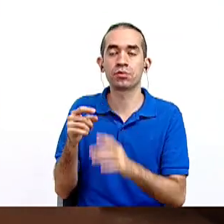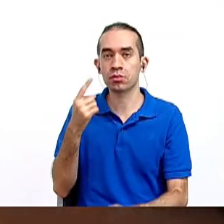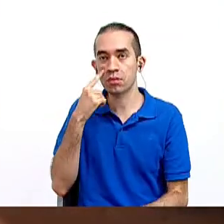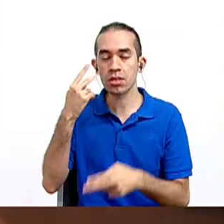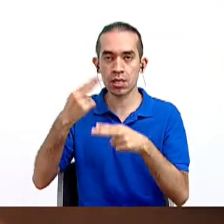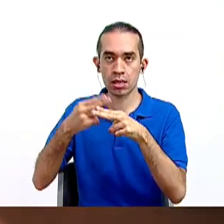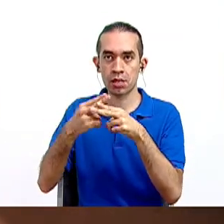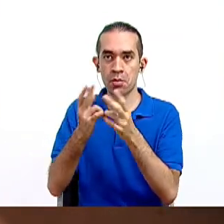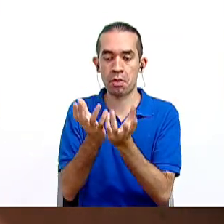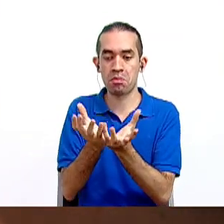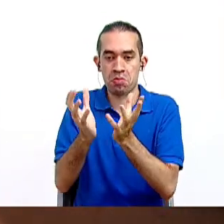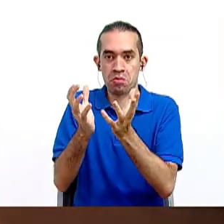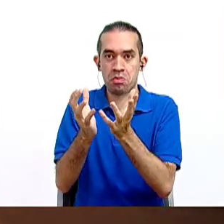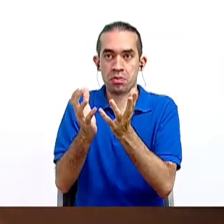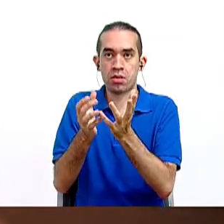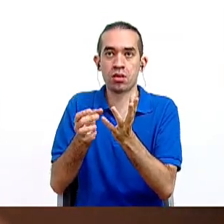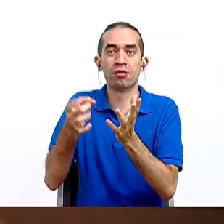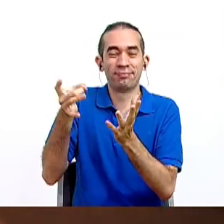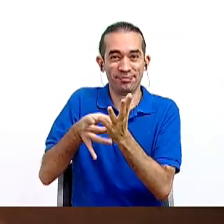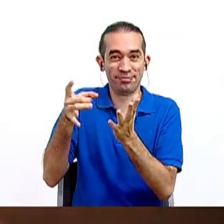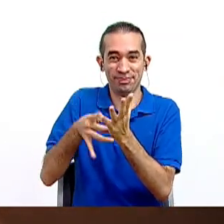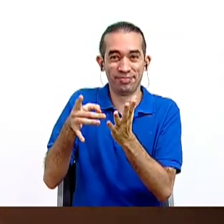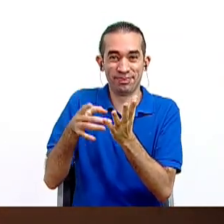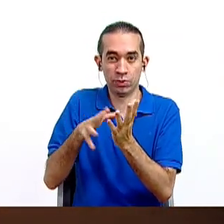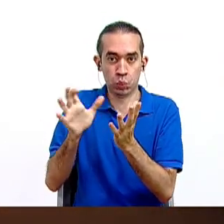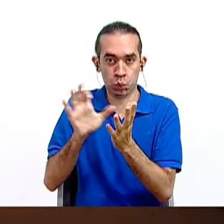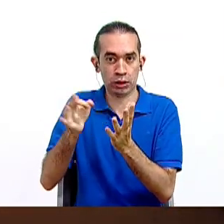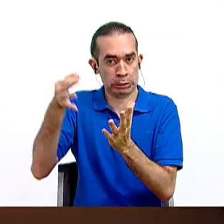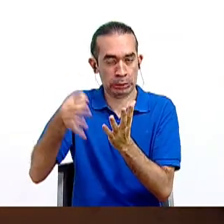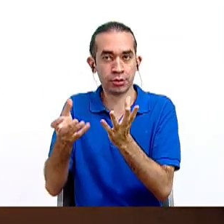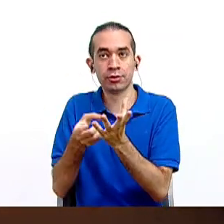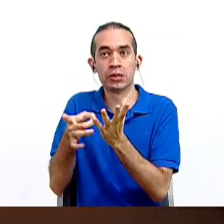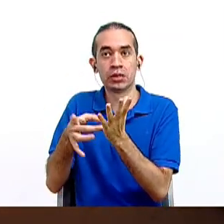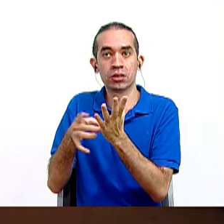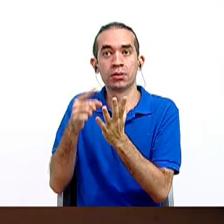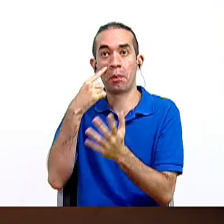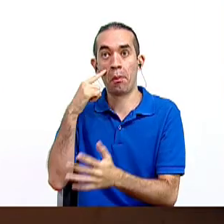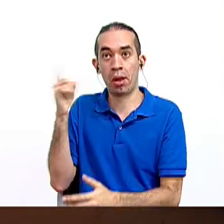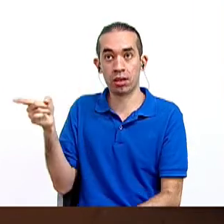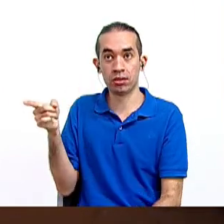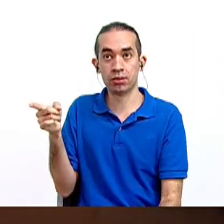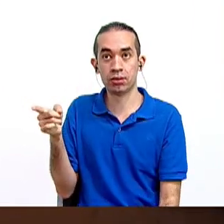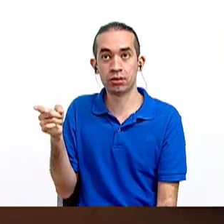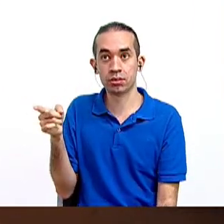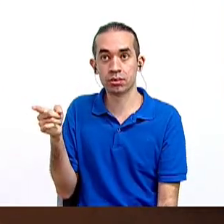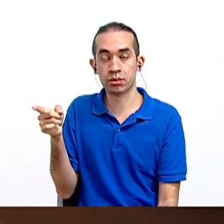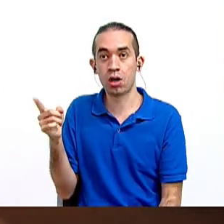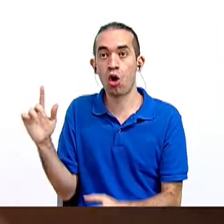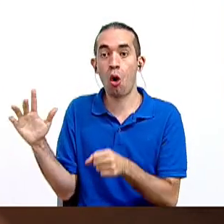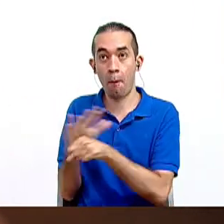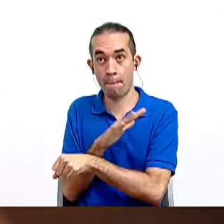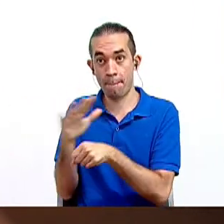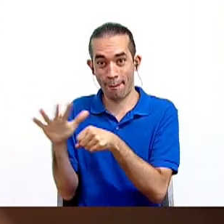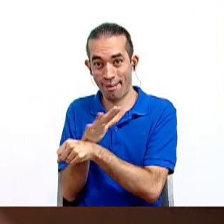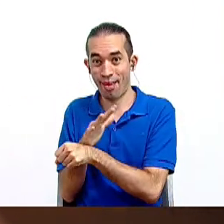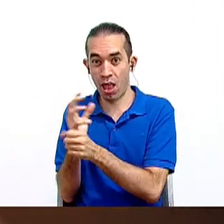llama una cápsula de porcelana, si yo en este momento la pongo ahí, como la combustión es